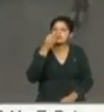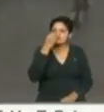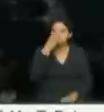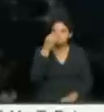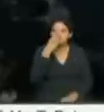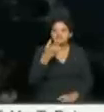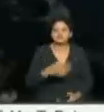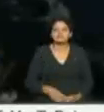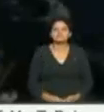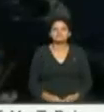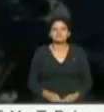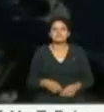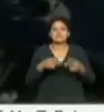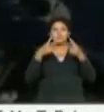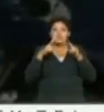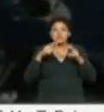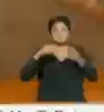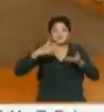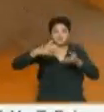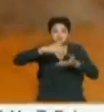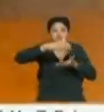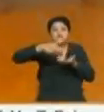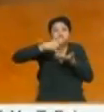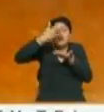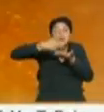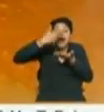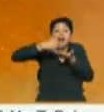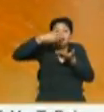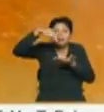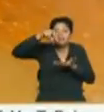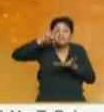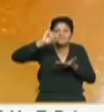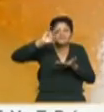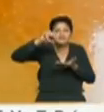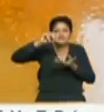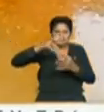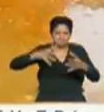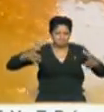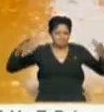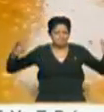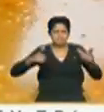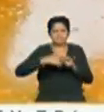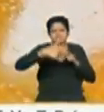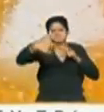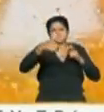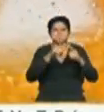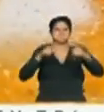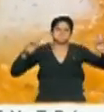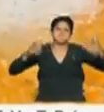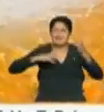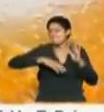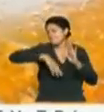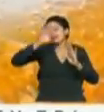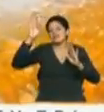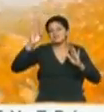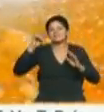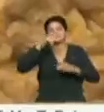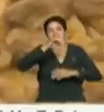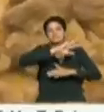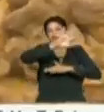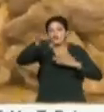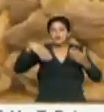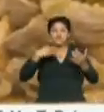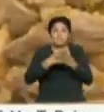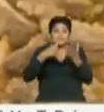así como la elaboración de la sopa más grande de quinoa. El objetivo principal del Ministerio de Agricultura, Ganadería, Acuacultura y